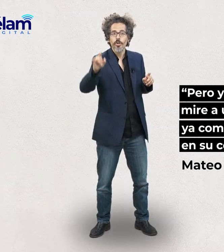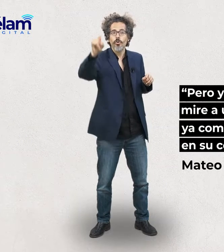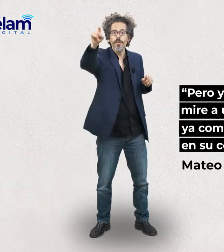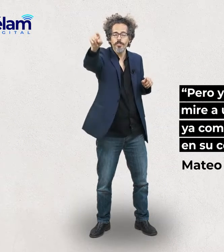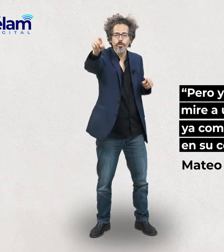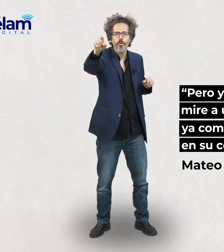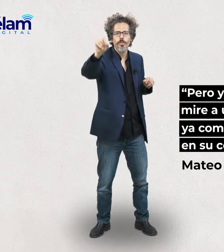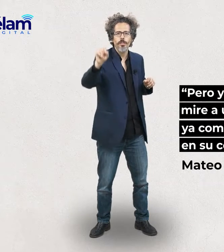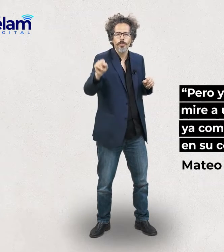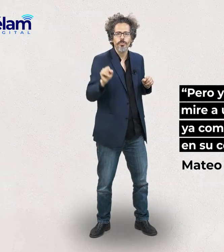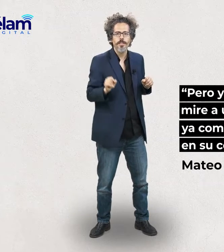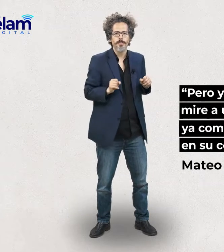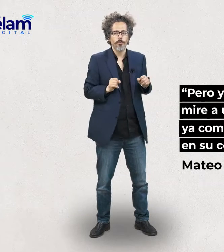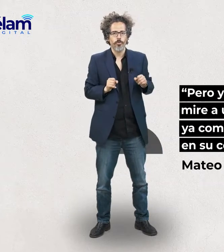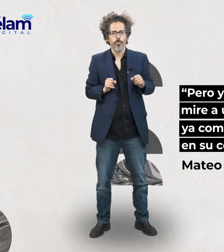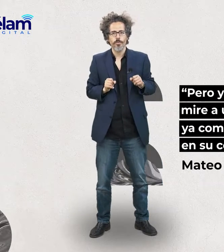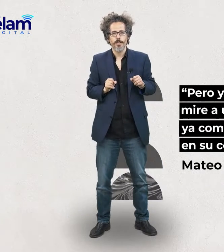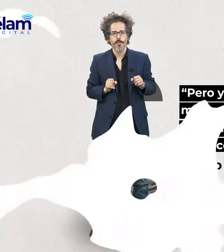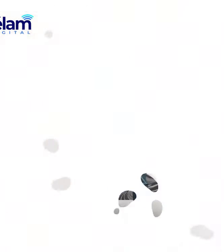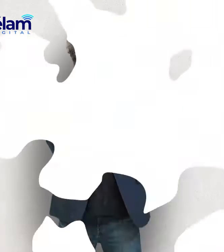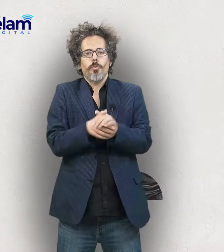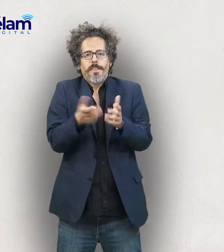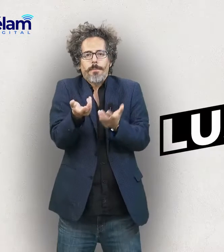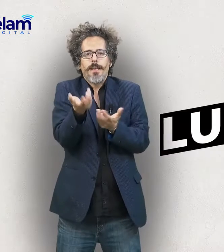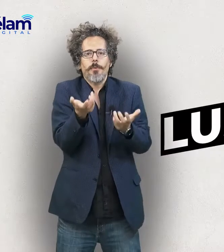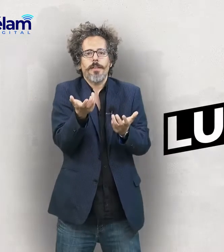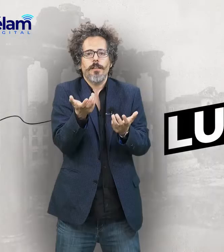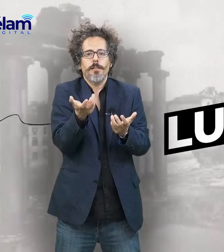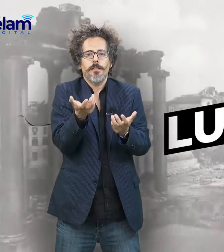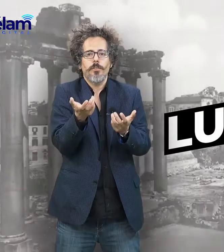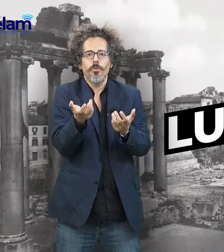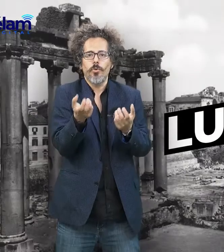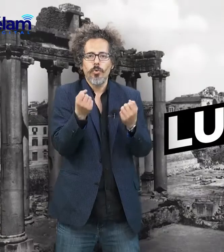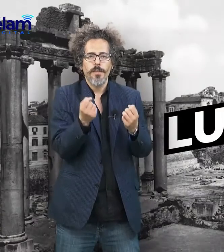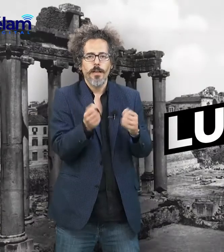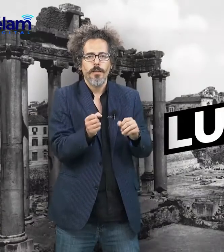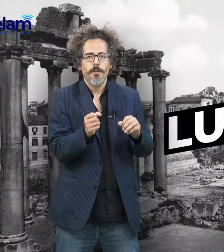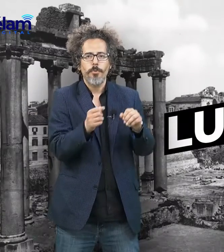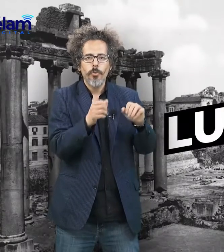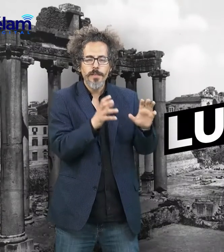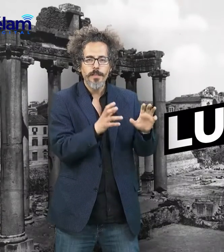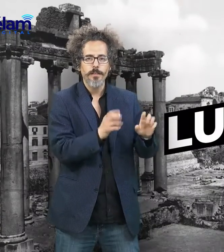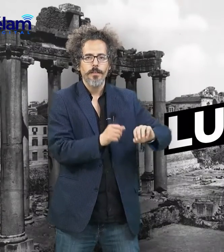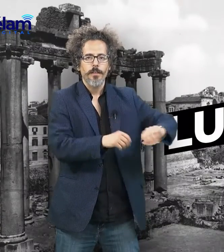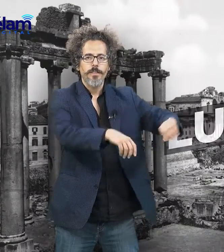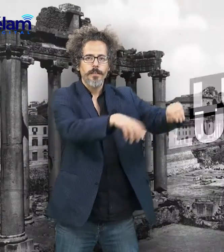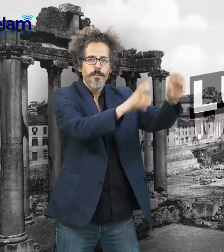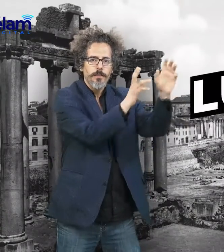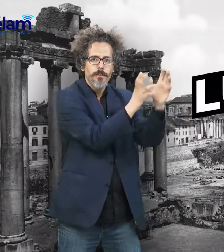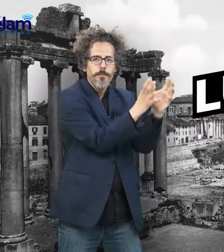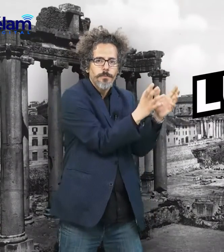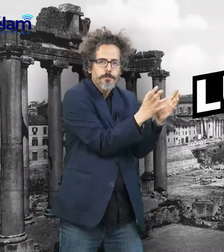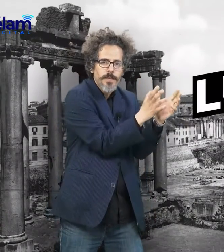ver con eso que luego será llamado lujuria. Nuestra palabra lujuria proviene